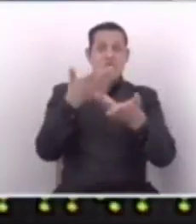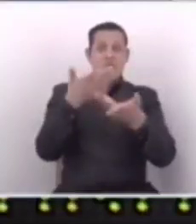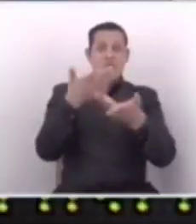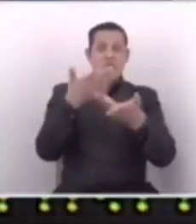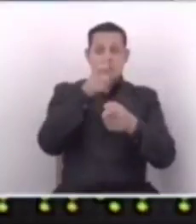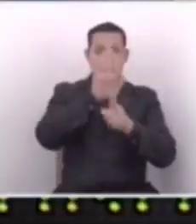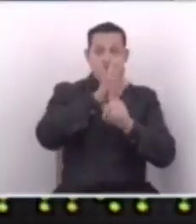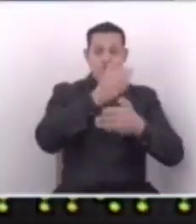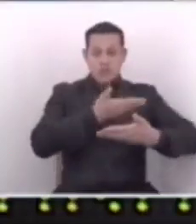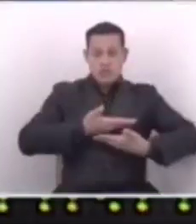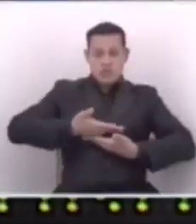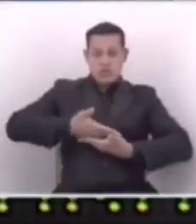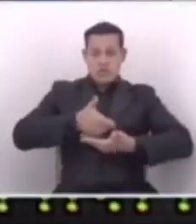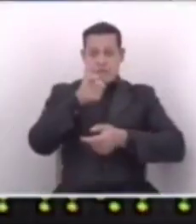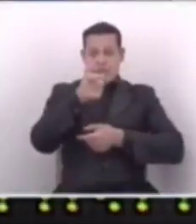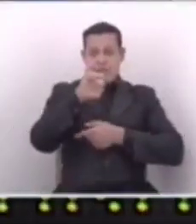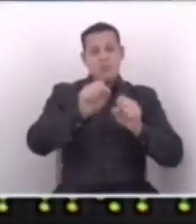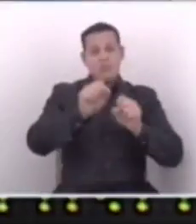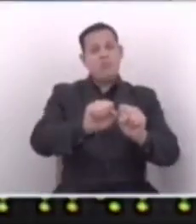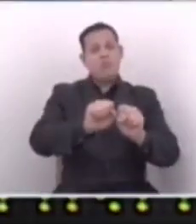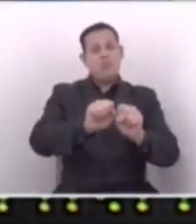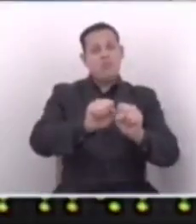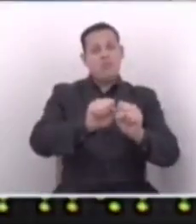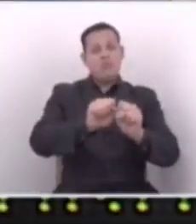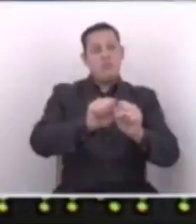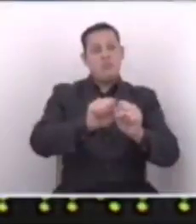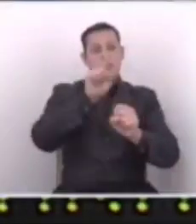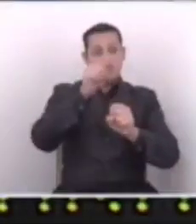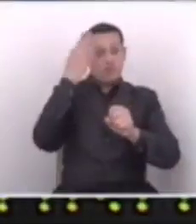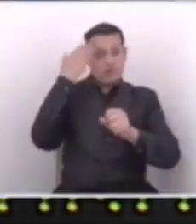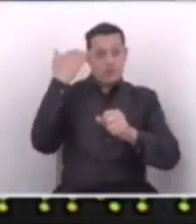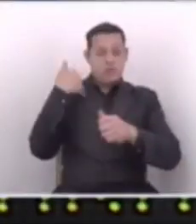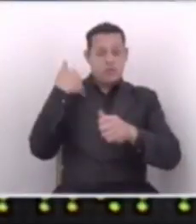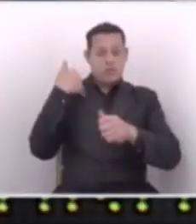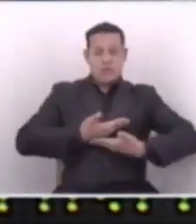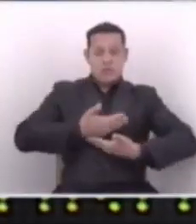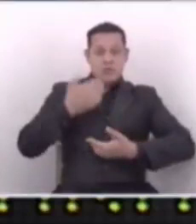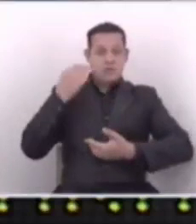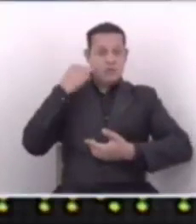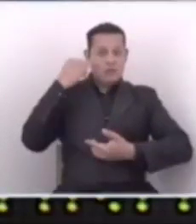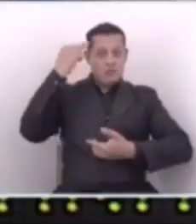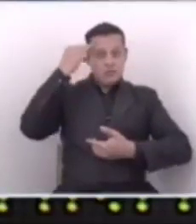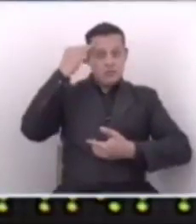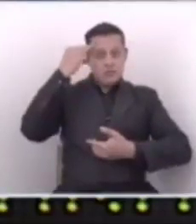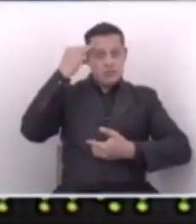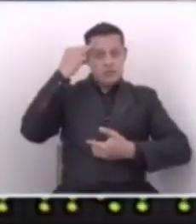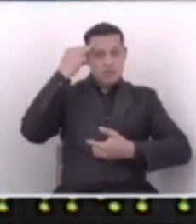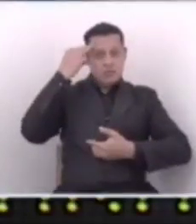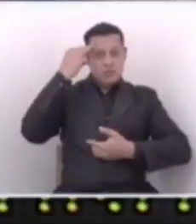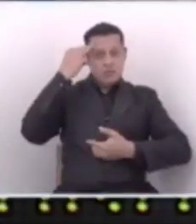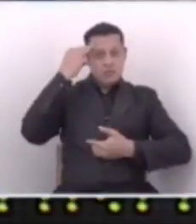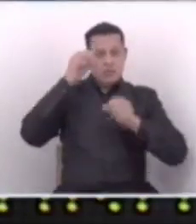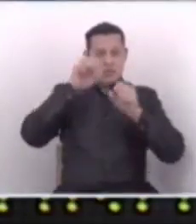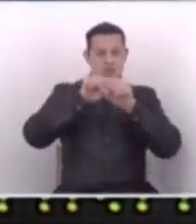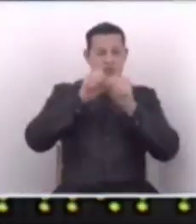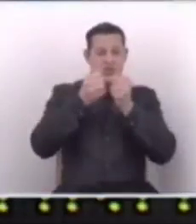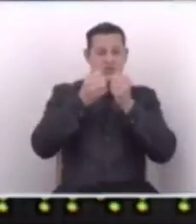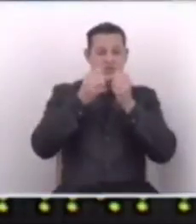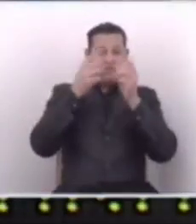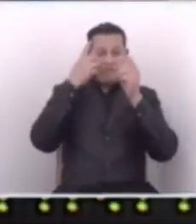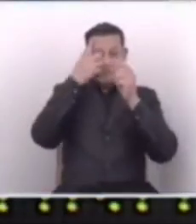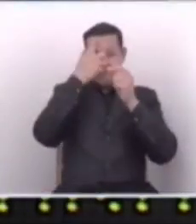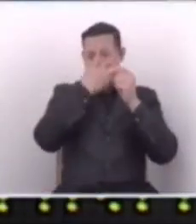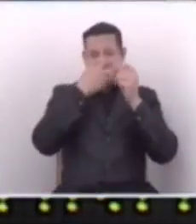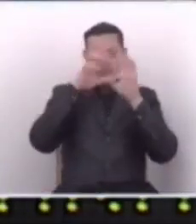le disparaban a sus hijos. A su hija mayor le desfiguraron el rostro.